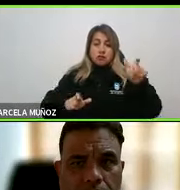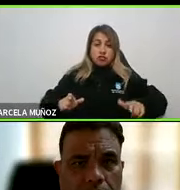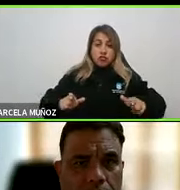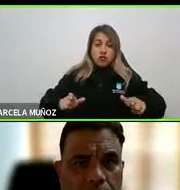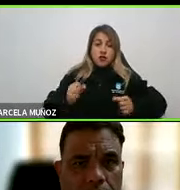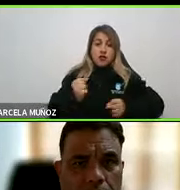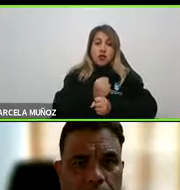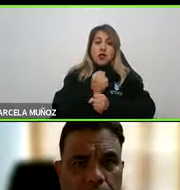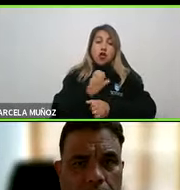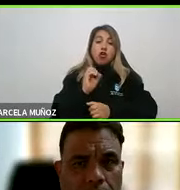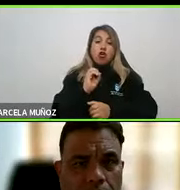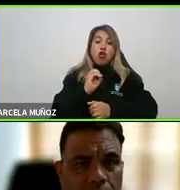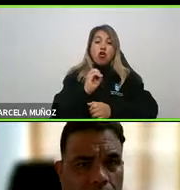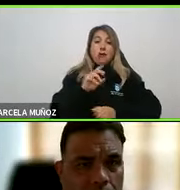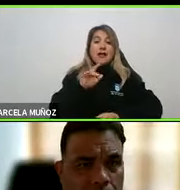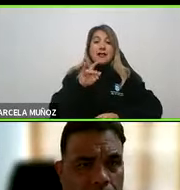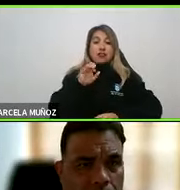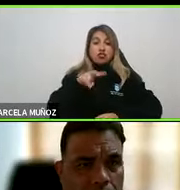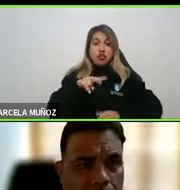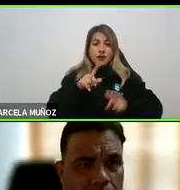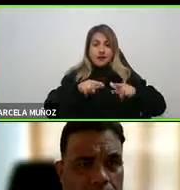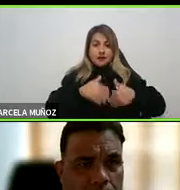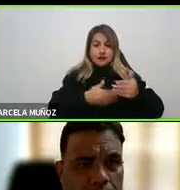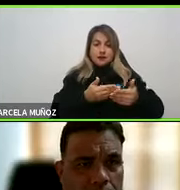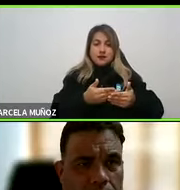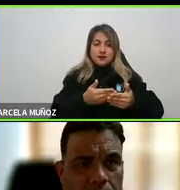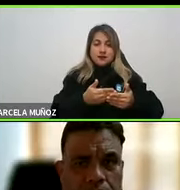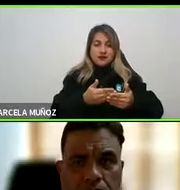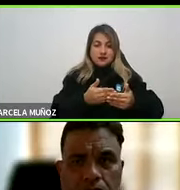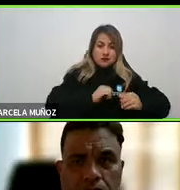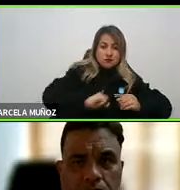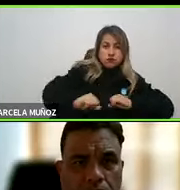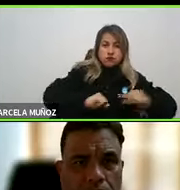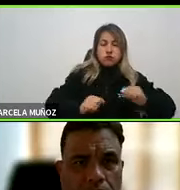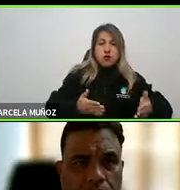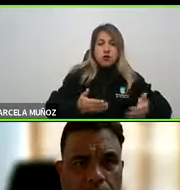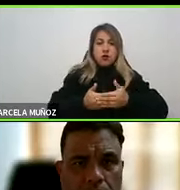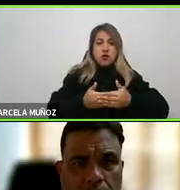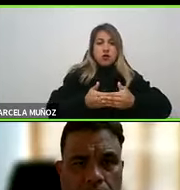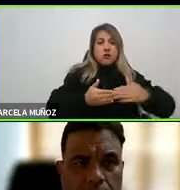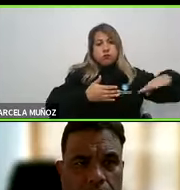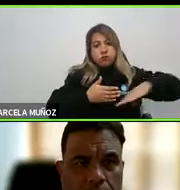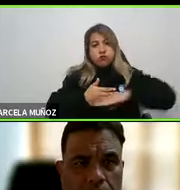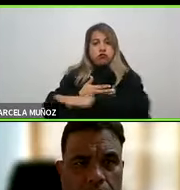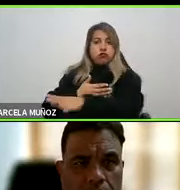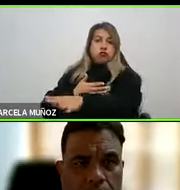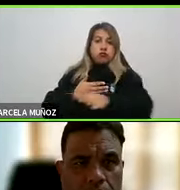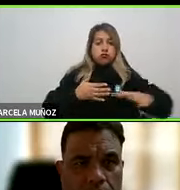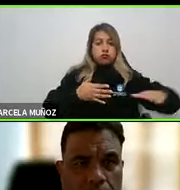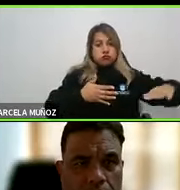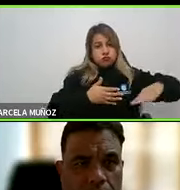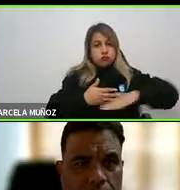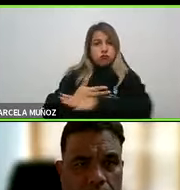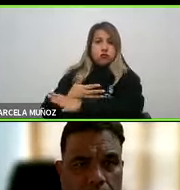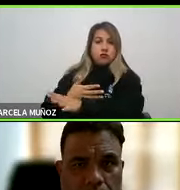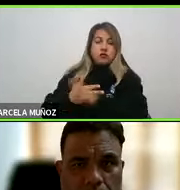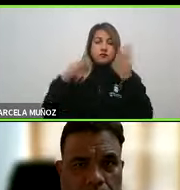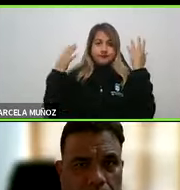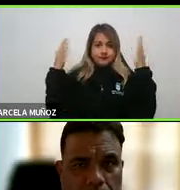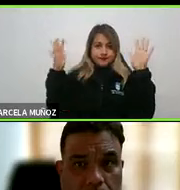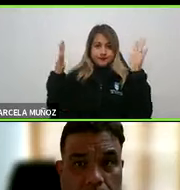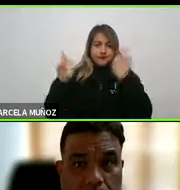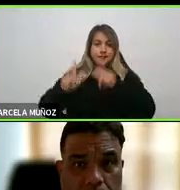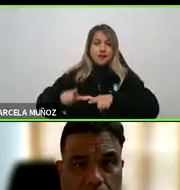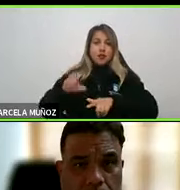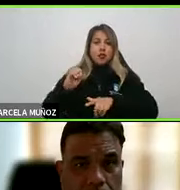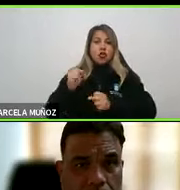de la municipalidad quien tuvo que ir a hacer el trabajo de privados para poder evitar que esto se siguiera desbordando. Entonces también aplaudir a la gente de